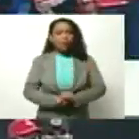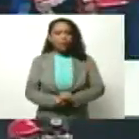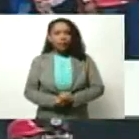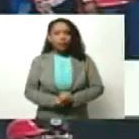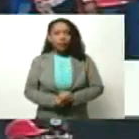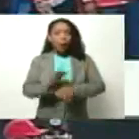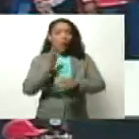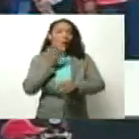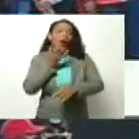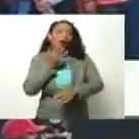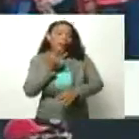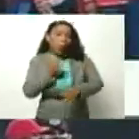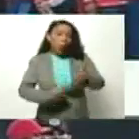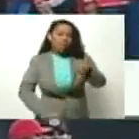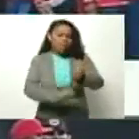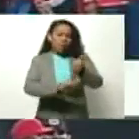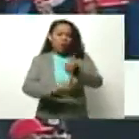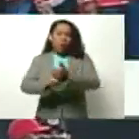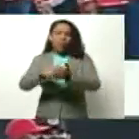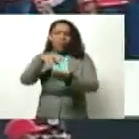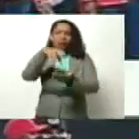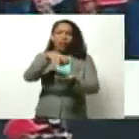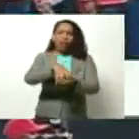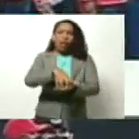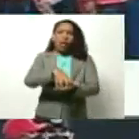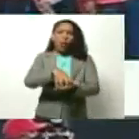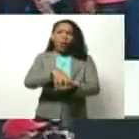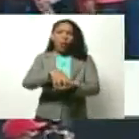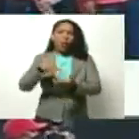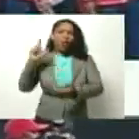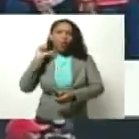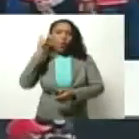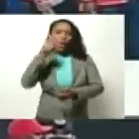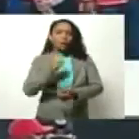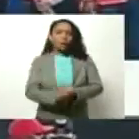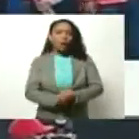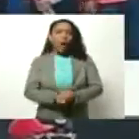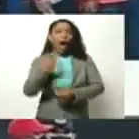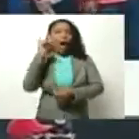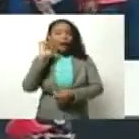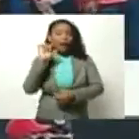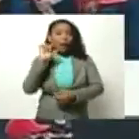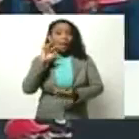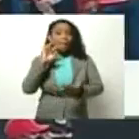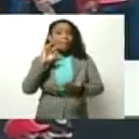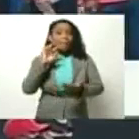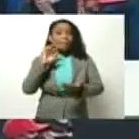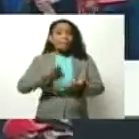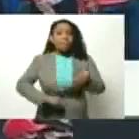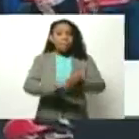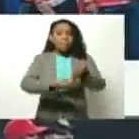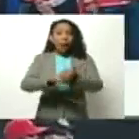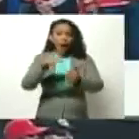por ejemplo los propulsores del Estado guárico hay propulsores aquí